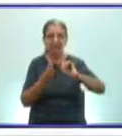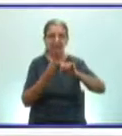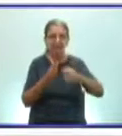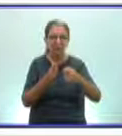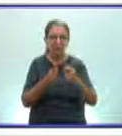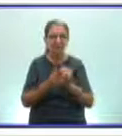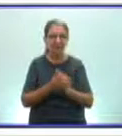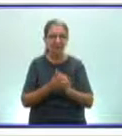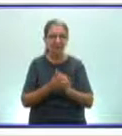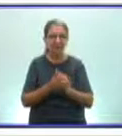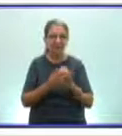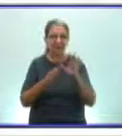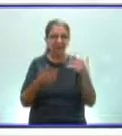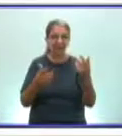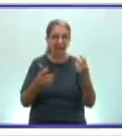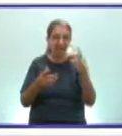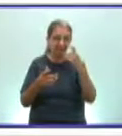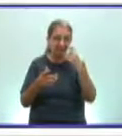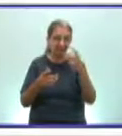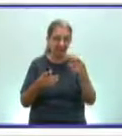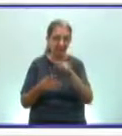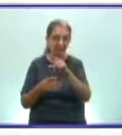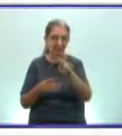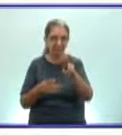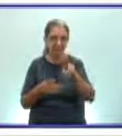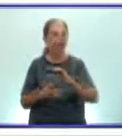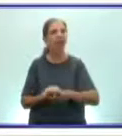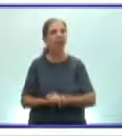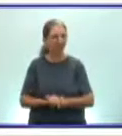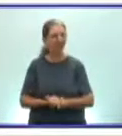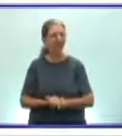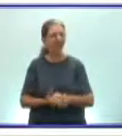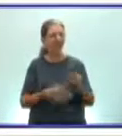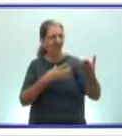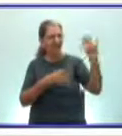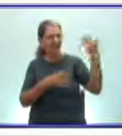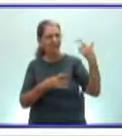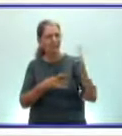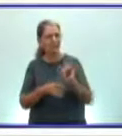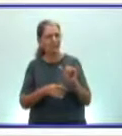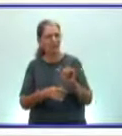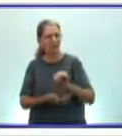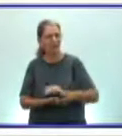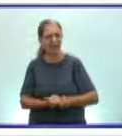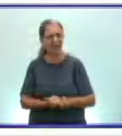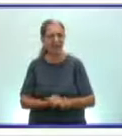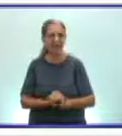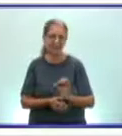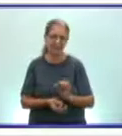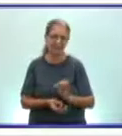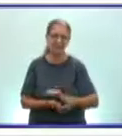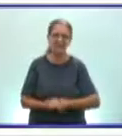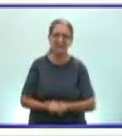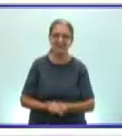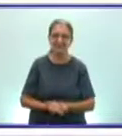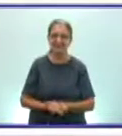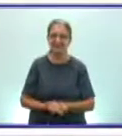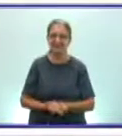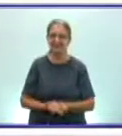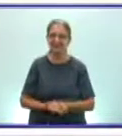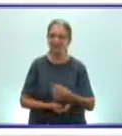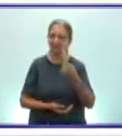mismo valor. Eso te puede suceder en un ejercicio. Bien,